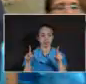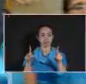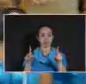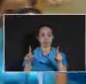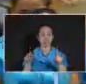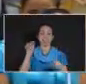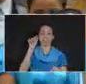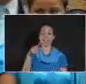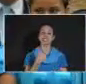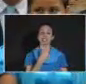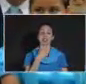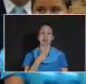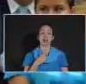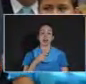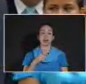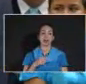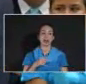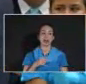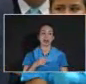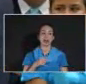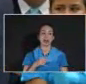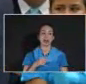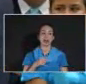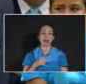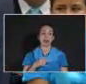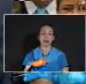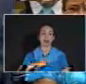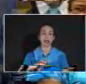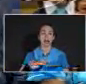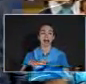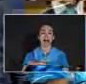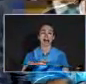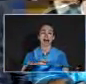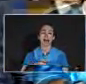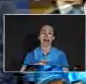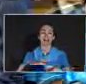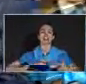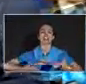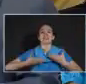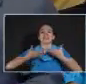esa prueba de esa fe es paciencia.